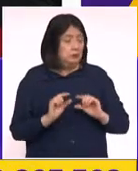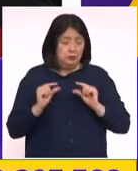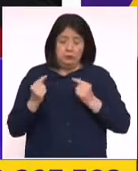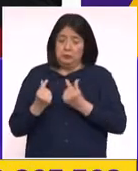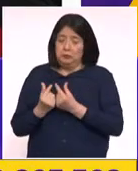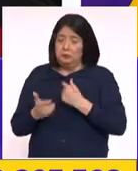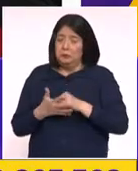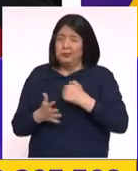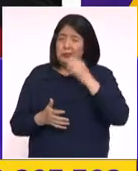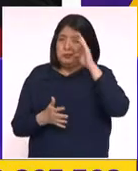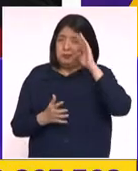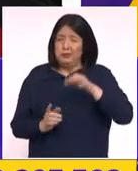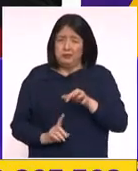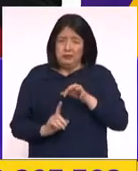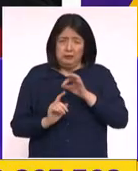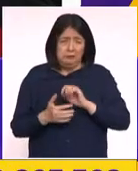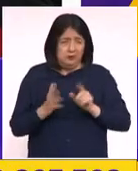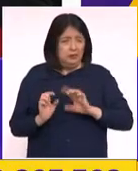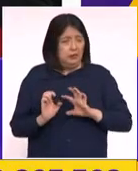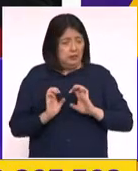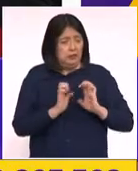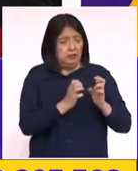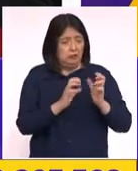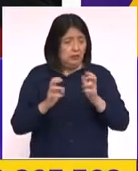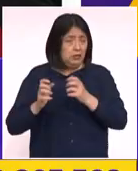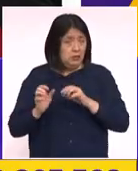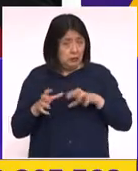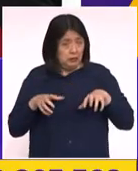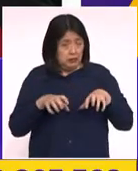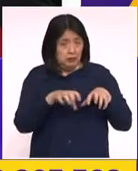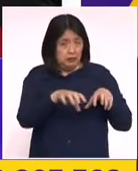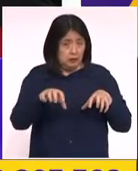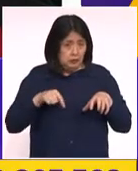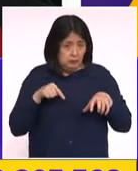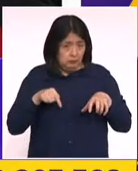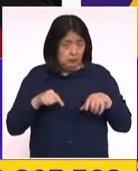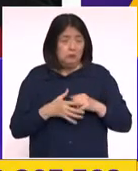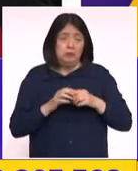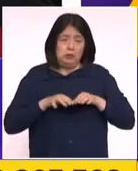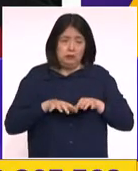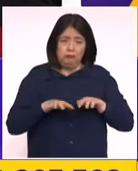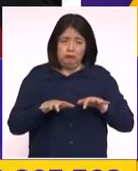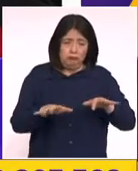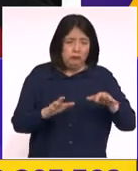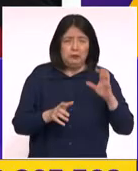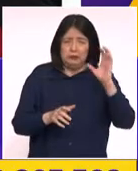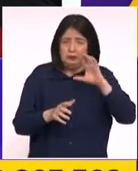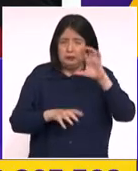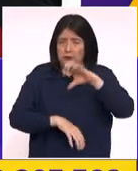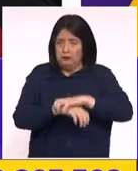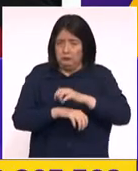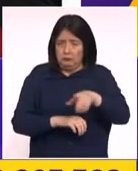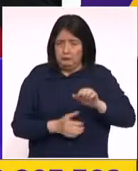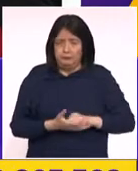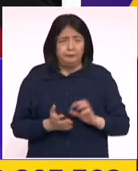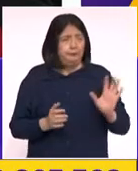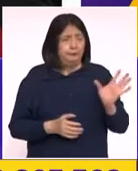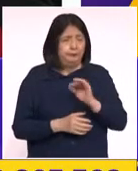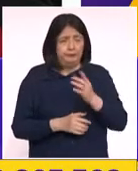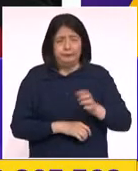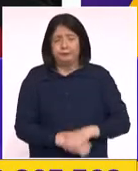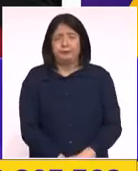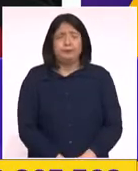Policía Nacional, se han formado equipos, ¿no?, para que procedan a la captura inmediatamente de todos